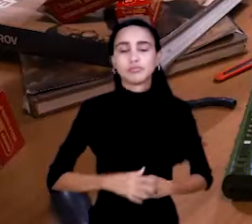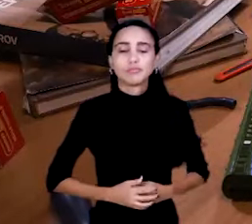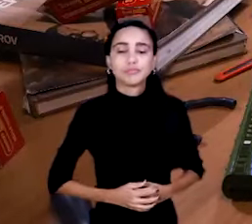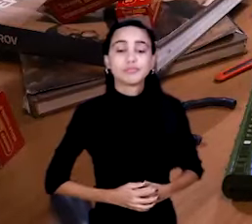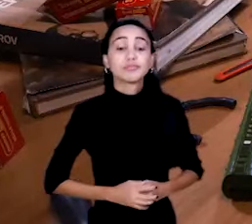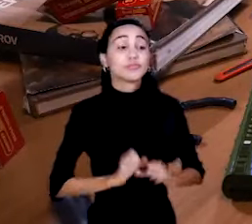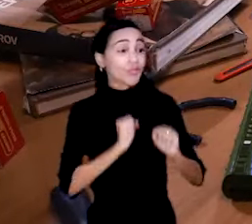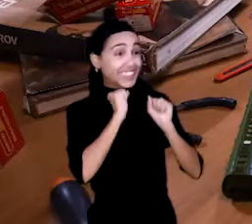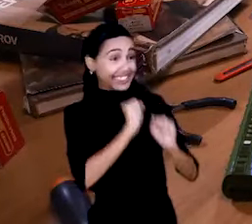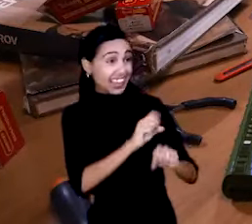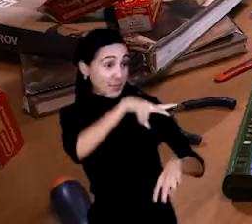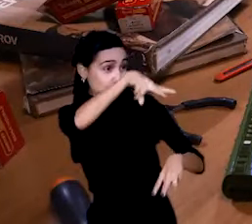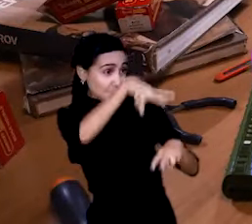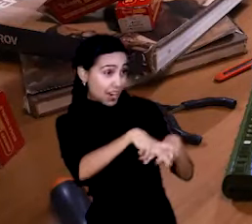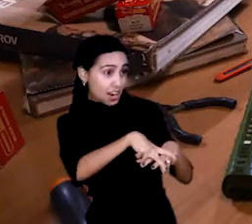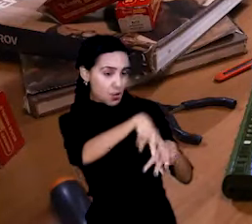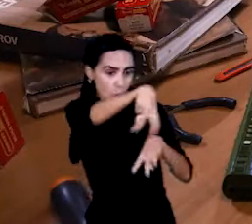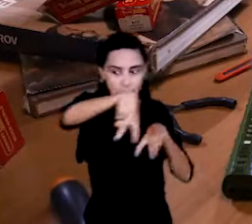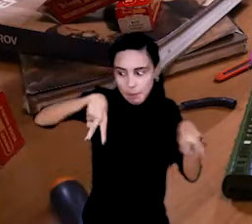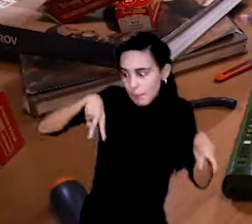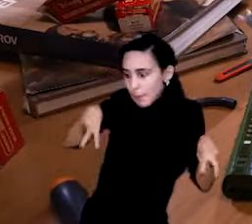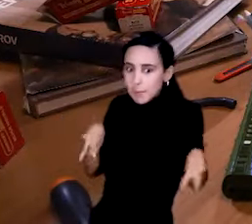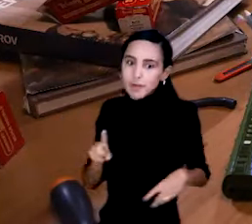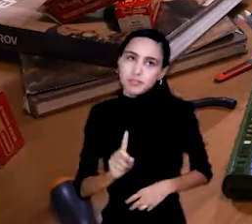Y te quedas tranquilo en un solo lugar.